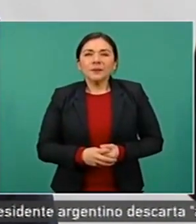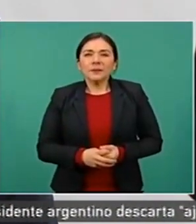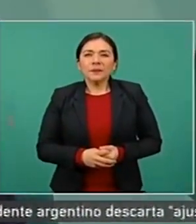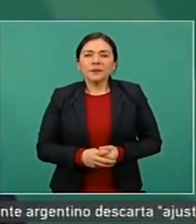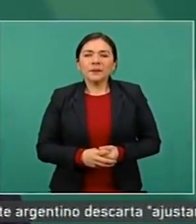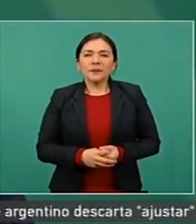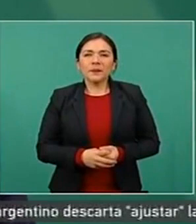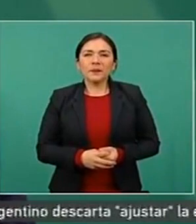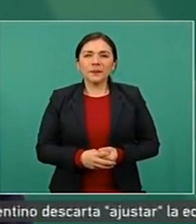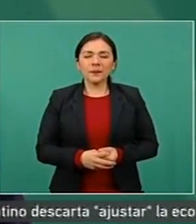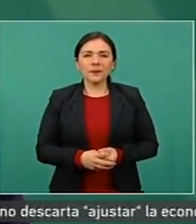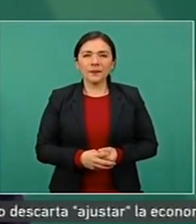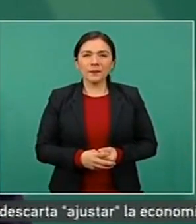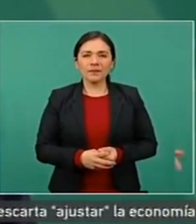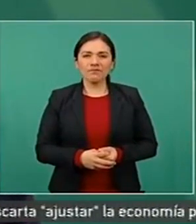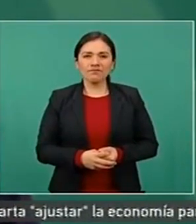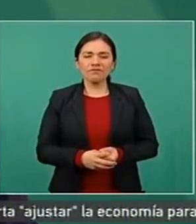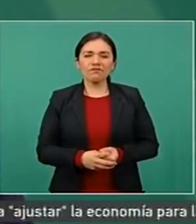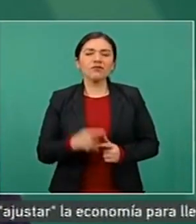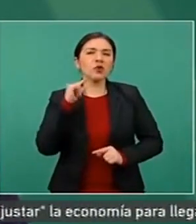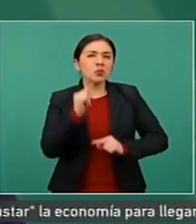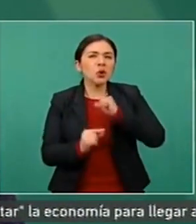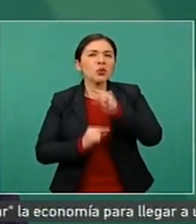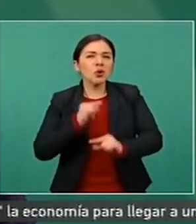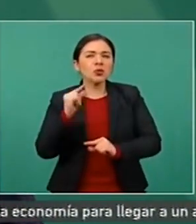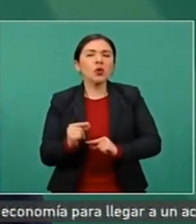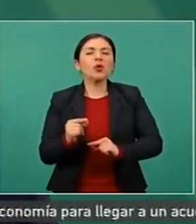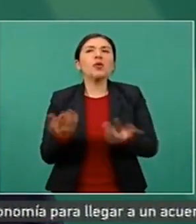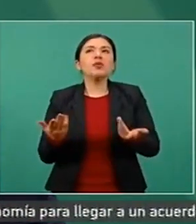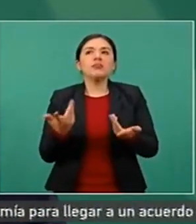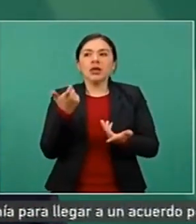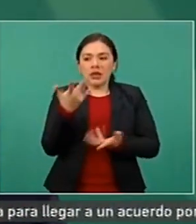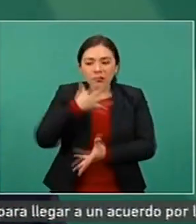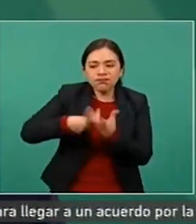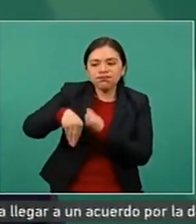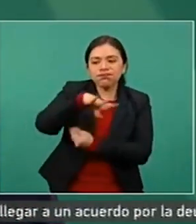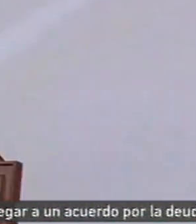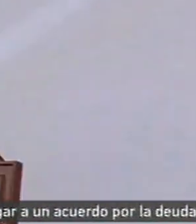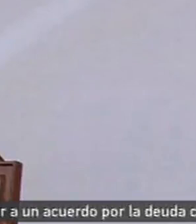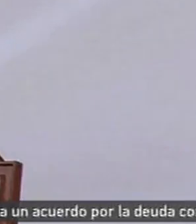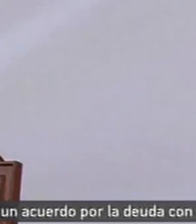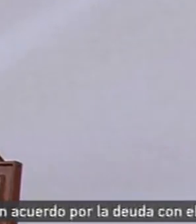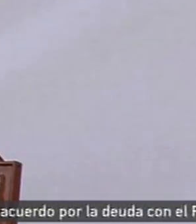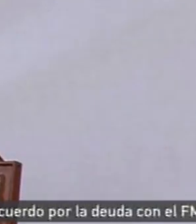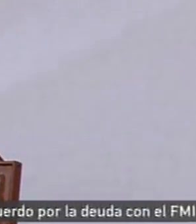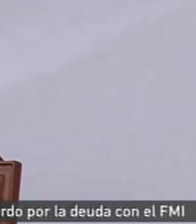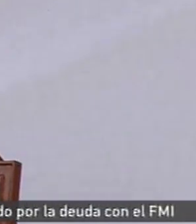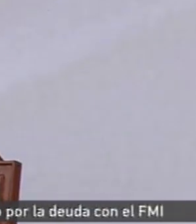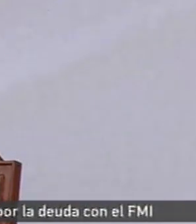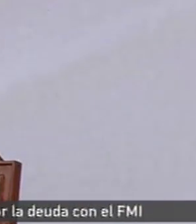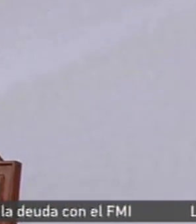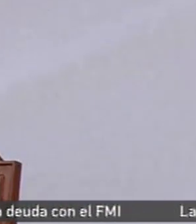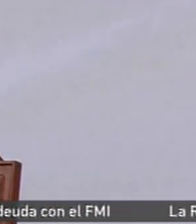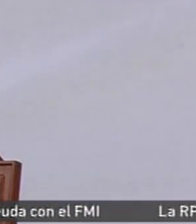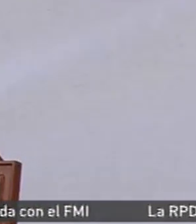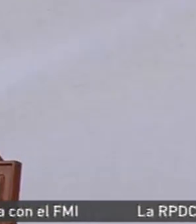bienestar porque hay una mejor distribución de la riqueza. Pero el desempeño en materia económica